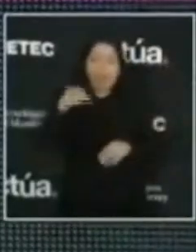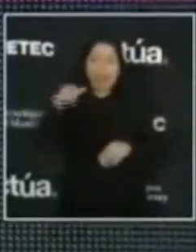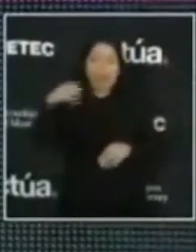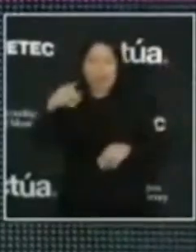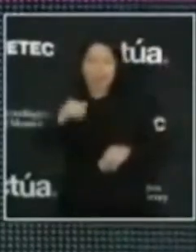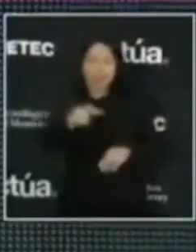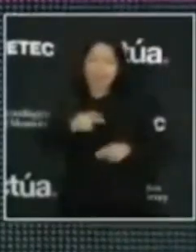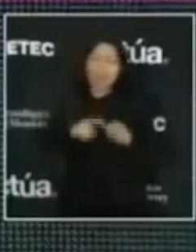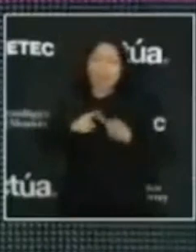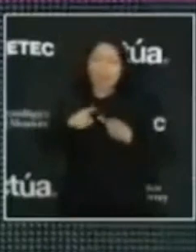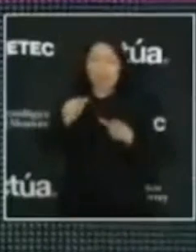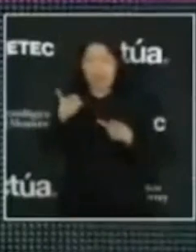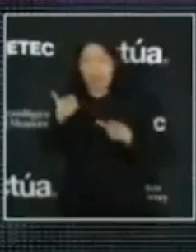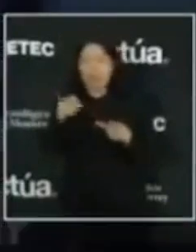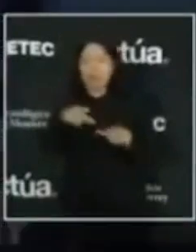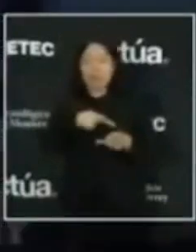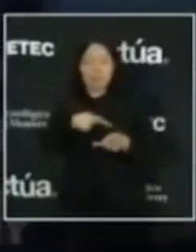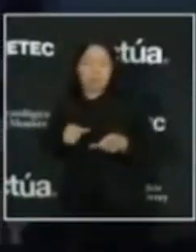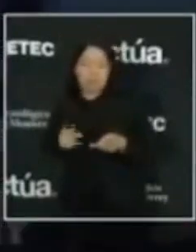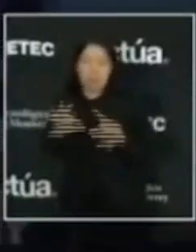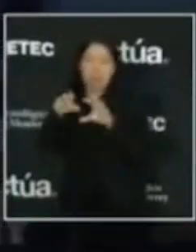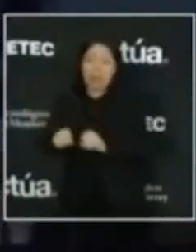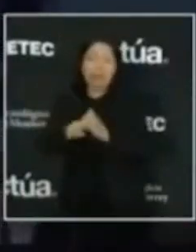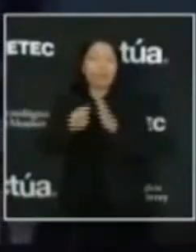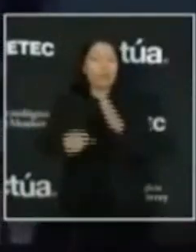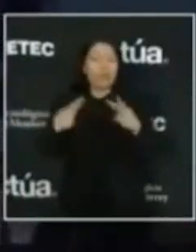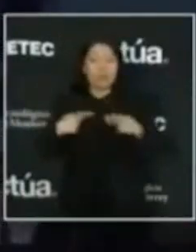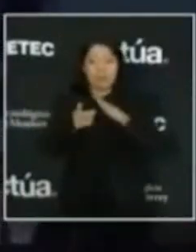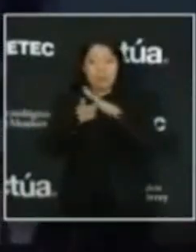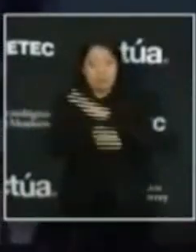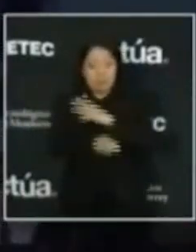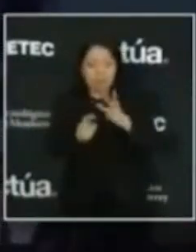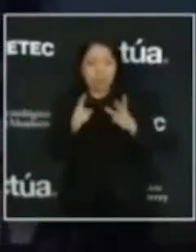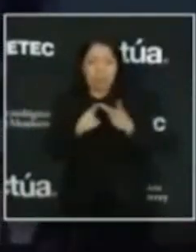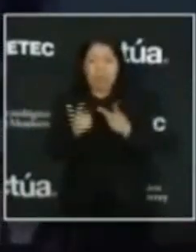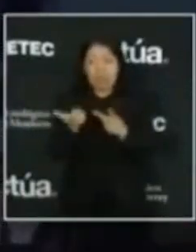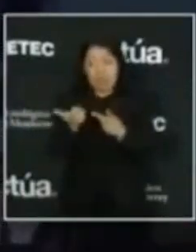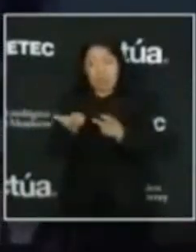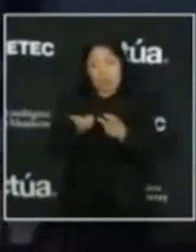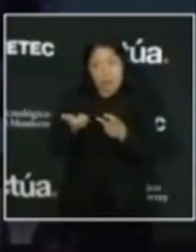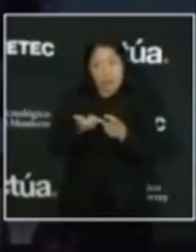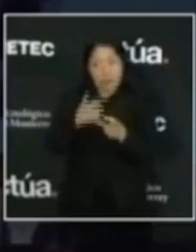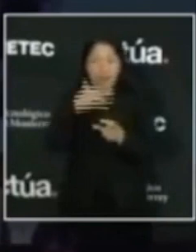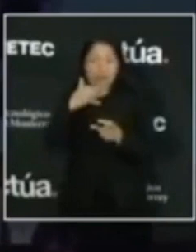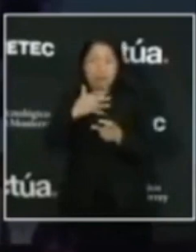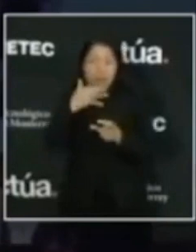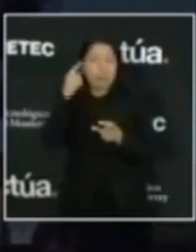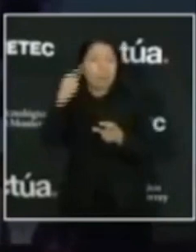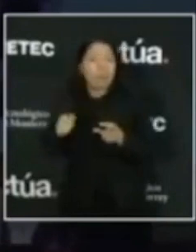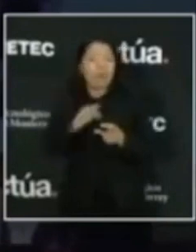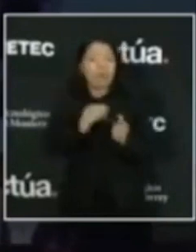amparo, como la fianza, como la mordida, como la palanca, para tener su libertad. Por eso yo digo que hay que